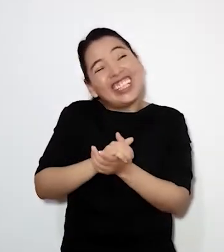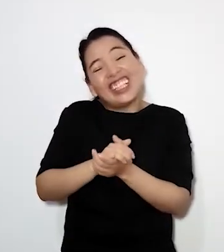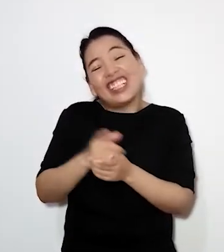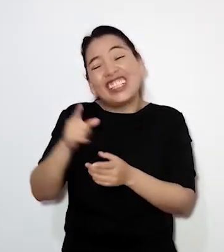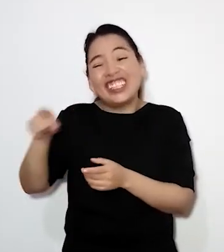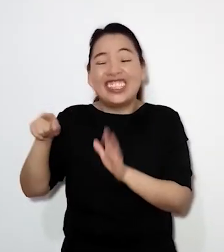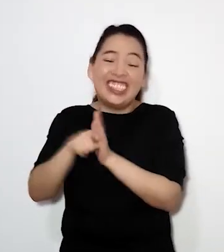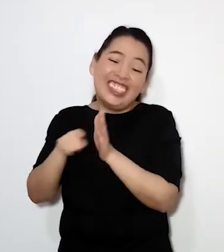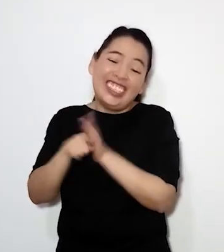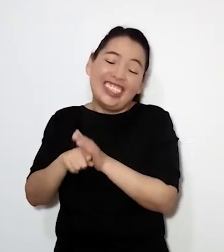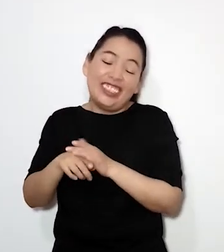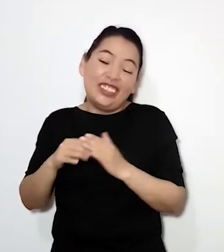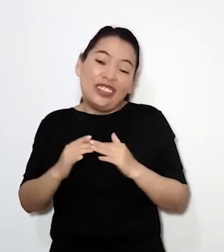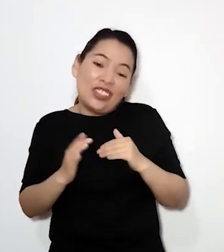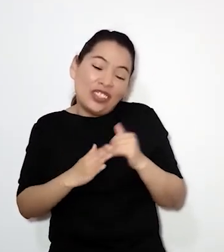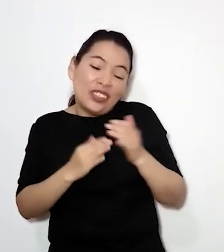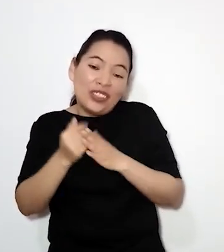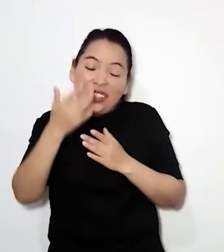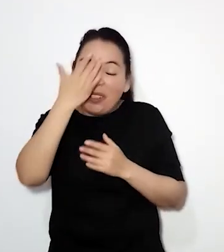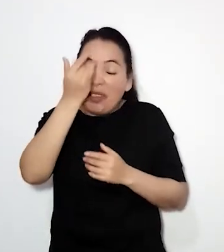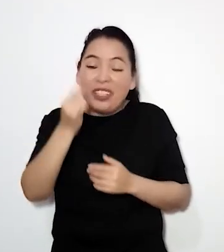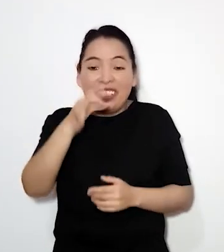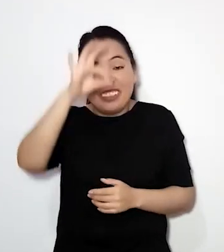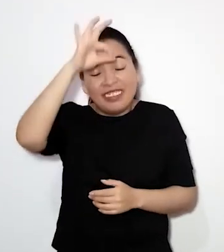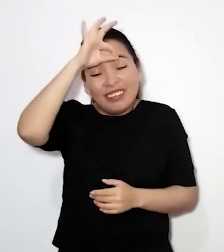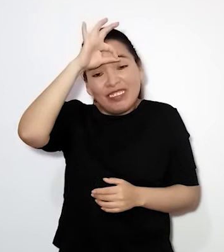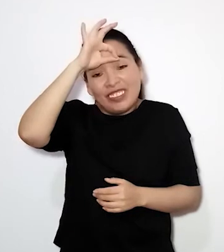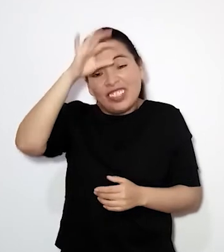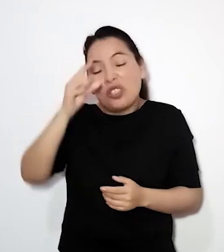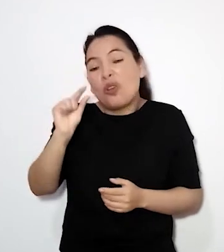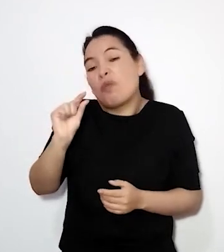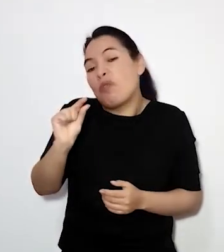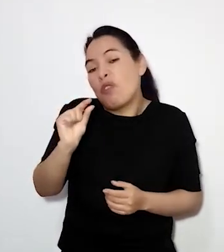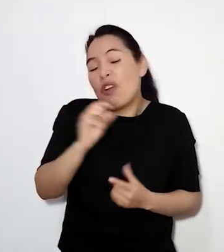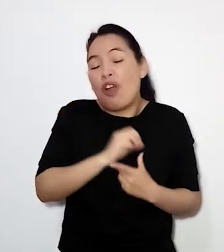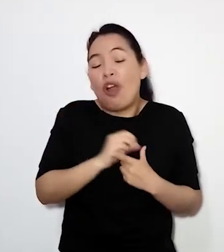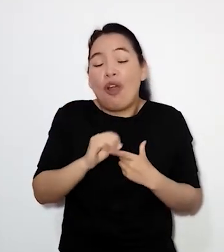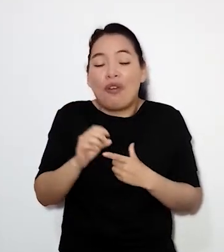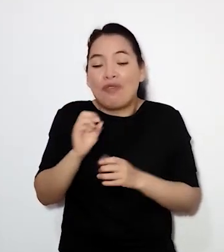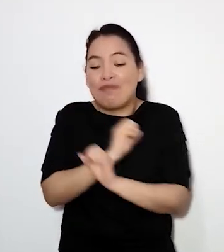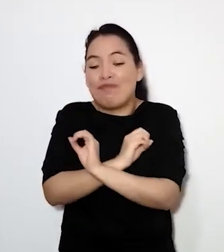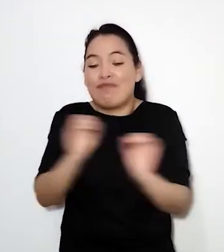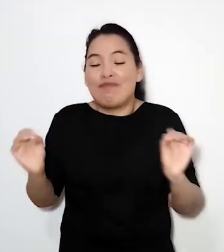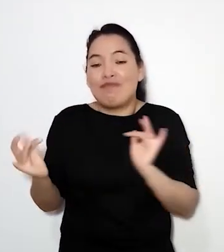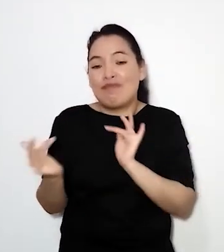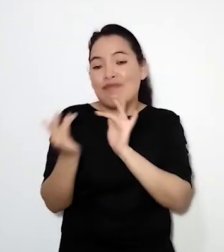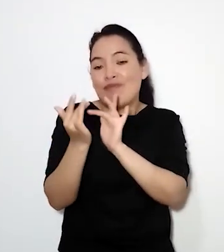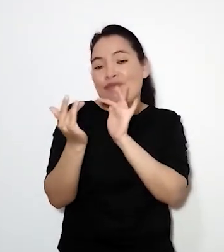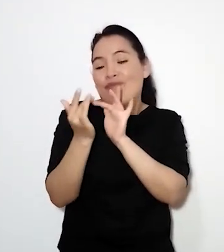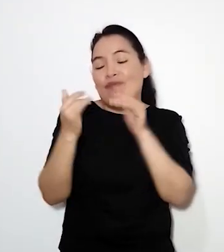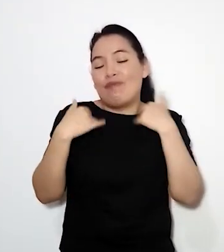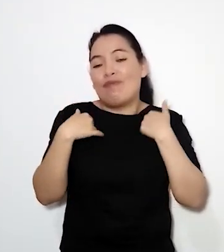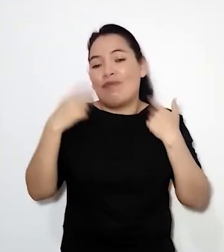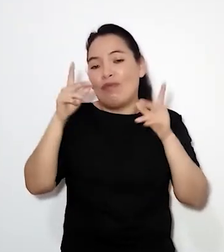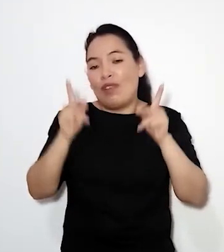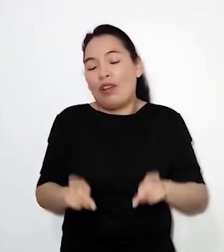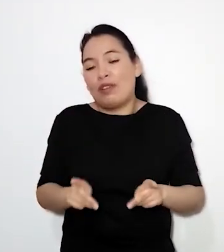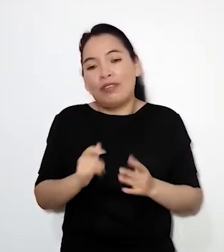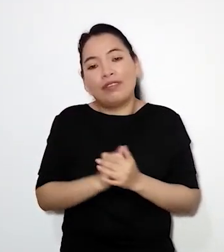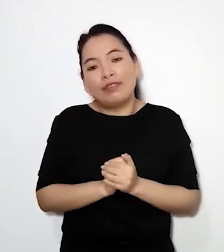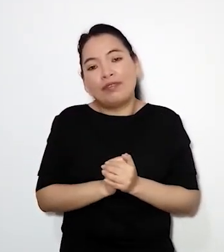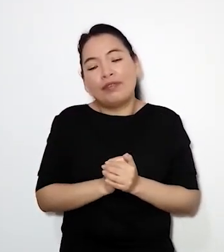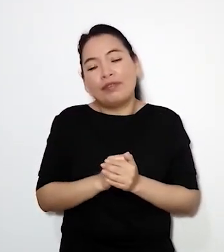ignorancia debido a la poca o ninguna conexión que tenemos con las personas, especialmente con los niños